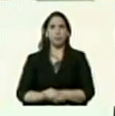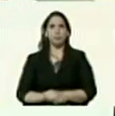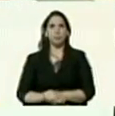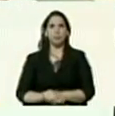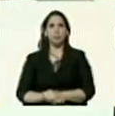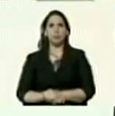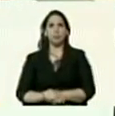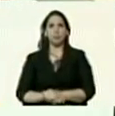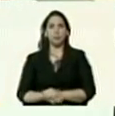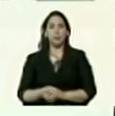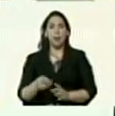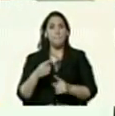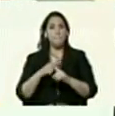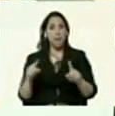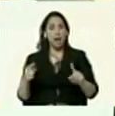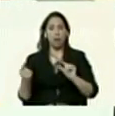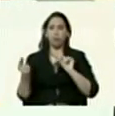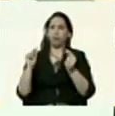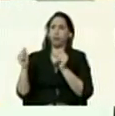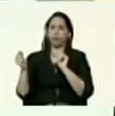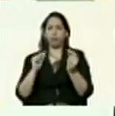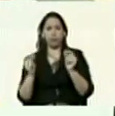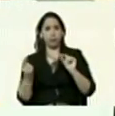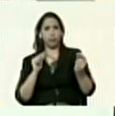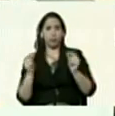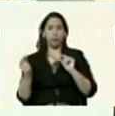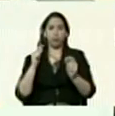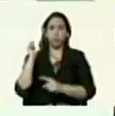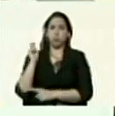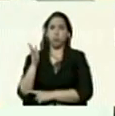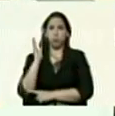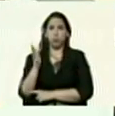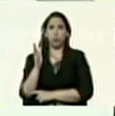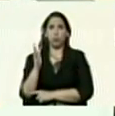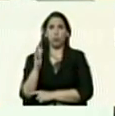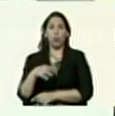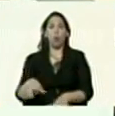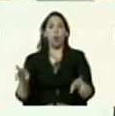para llegar a la dialéctica parlamentaria y ojalá,